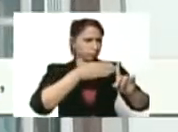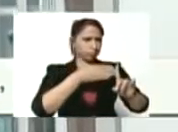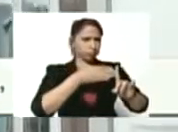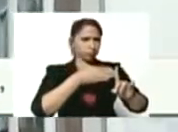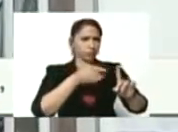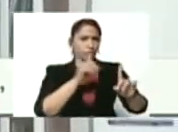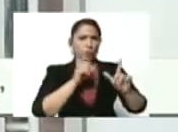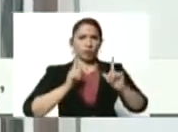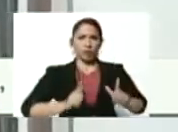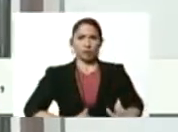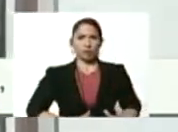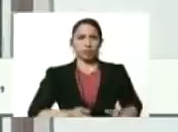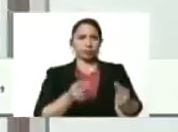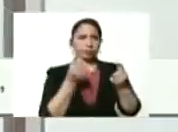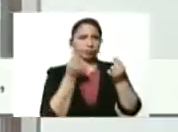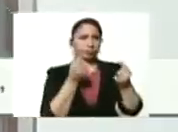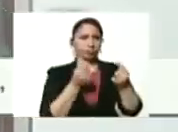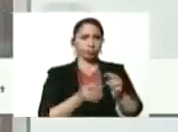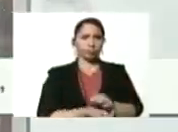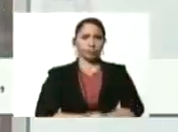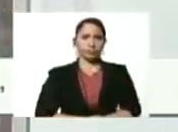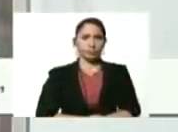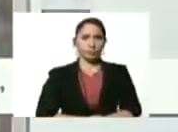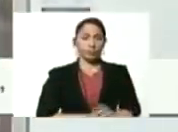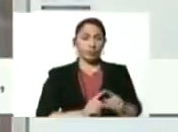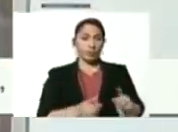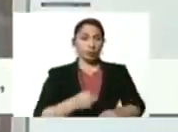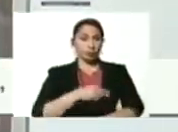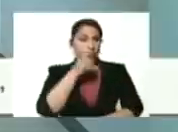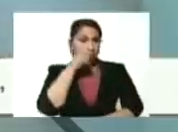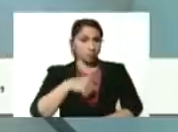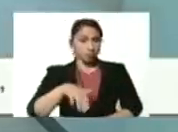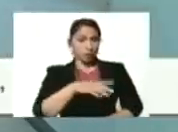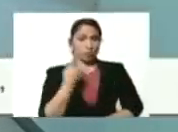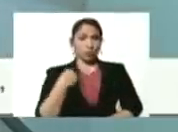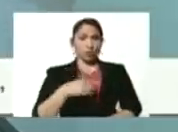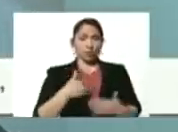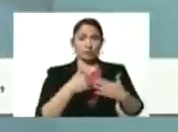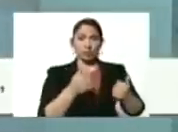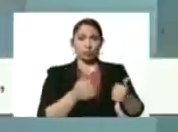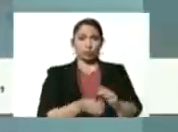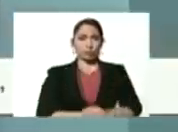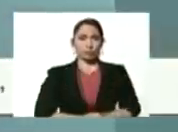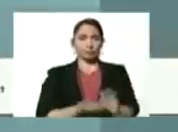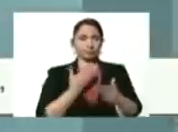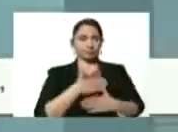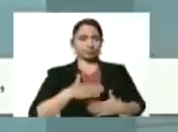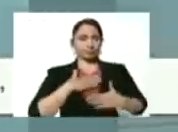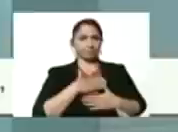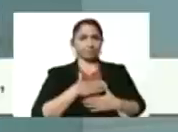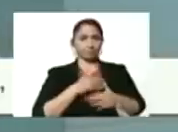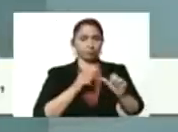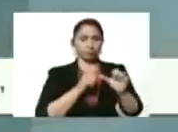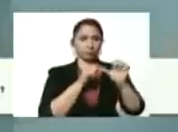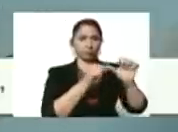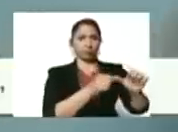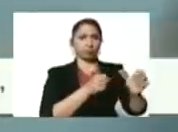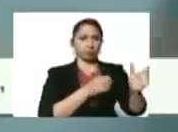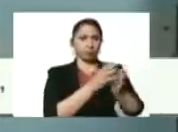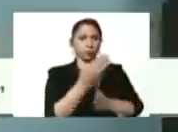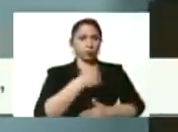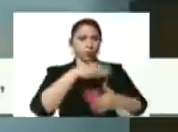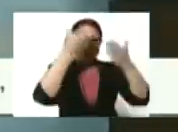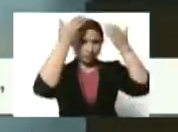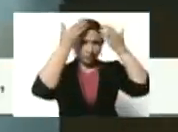vamos a descansar ni un minuto, ni un segundo, para que nuestro pueblo tenga una salud de calidad, continua y gratuita. Nuestras enfermeras,